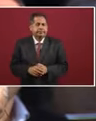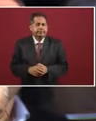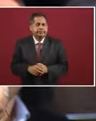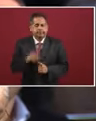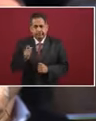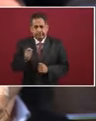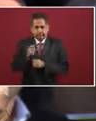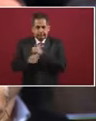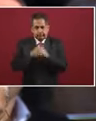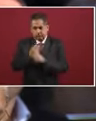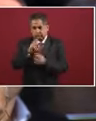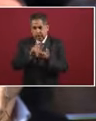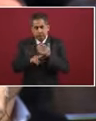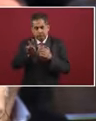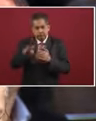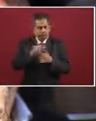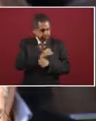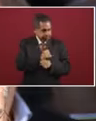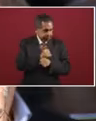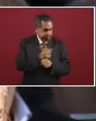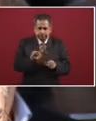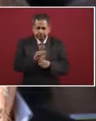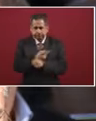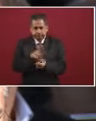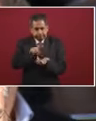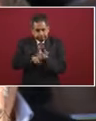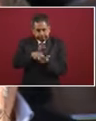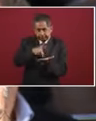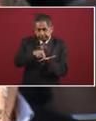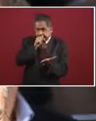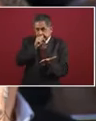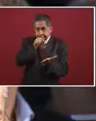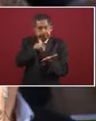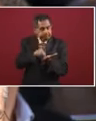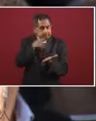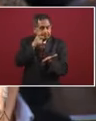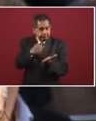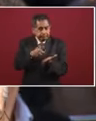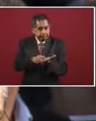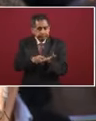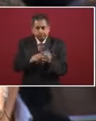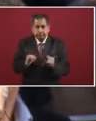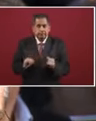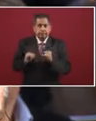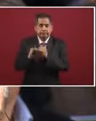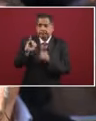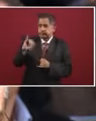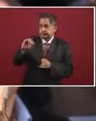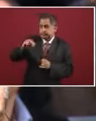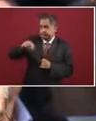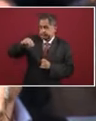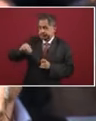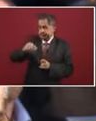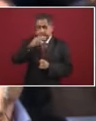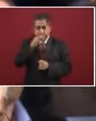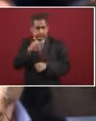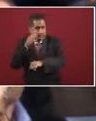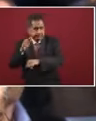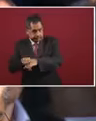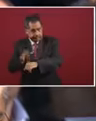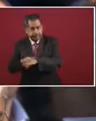el año 2018. Ahí se menciona, secretario, que el Instituto Nacional de Migración notificó a